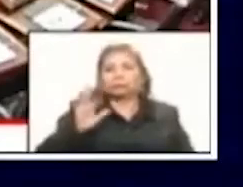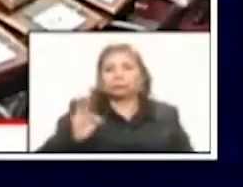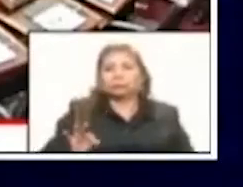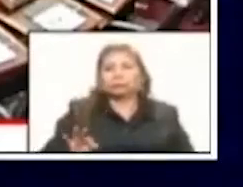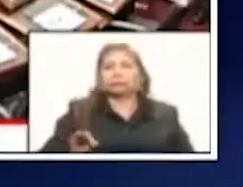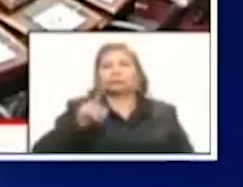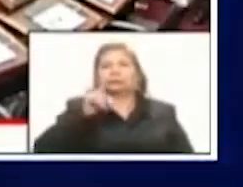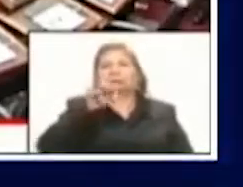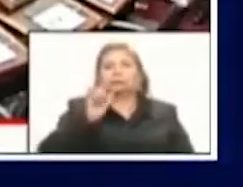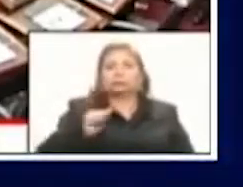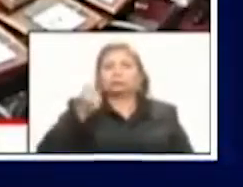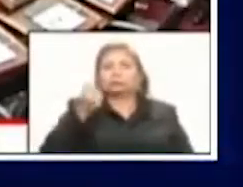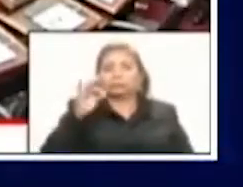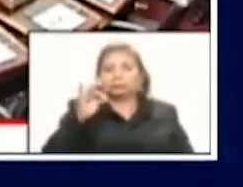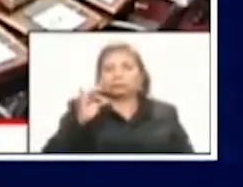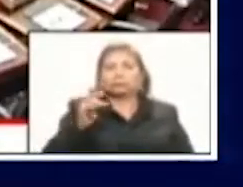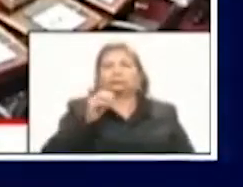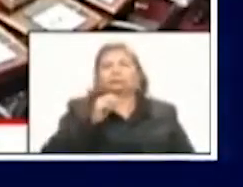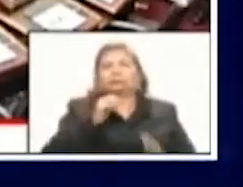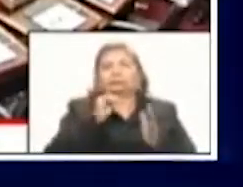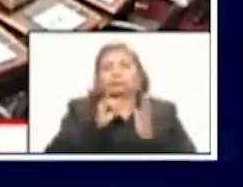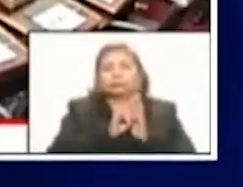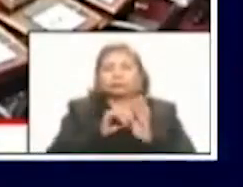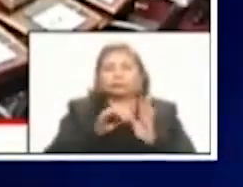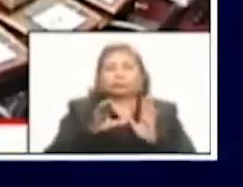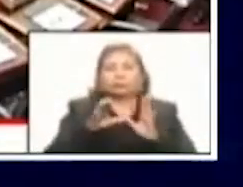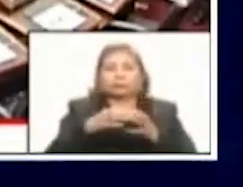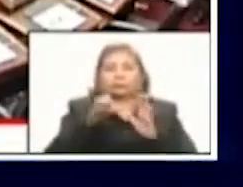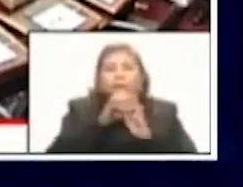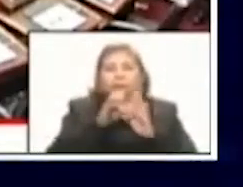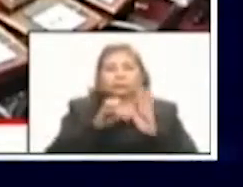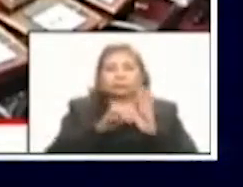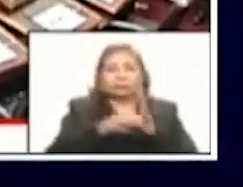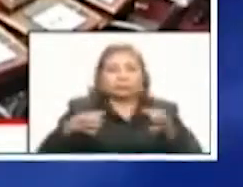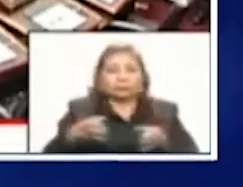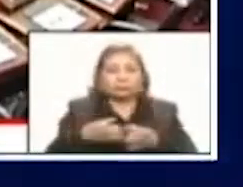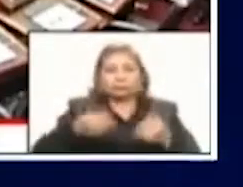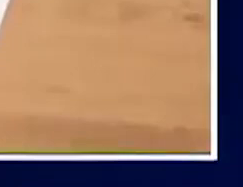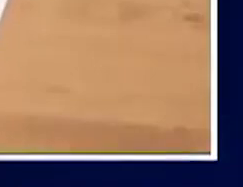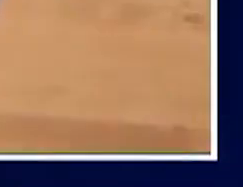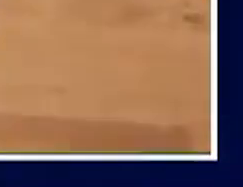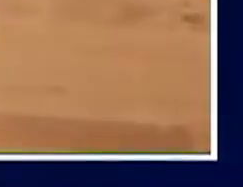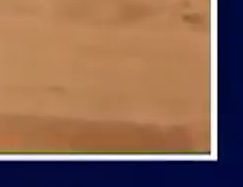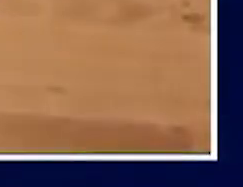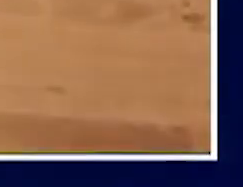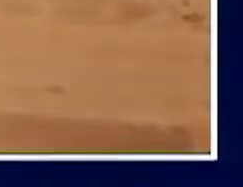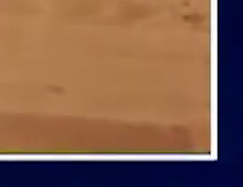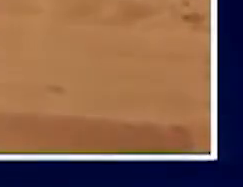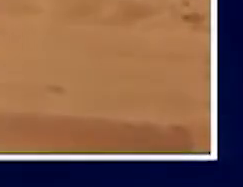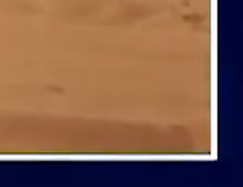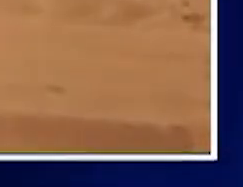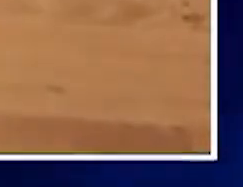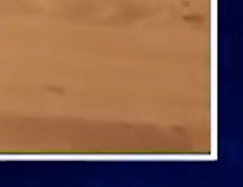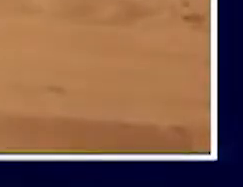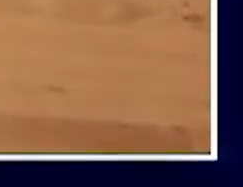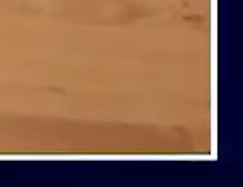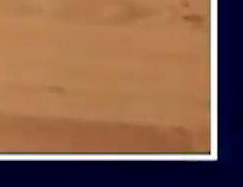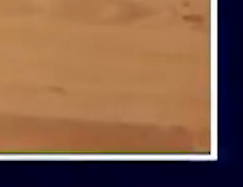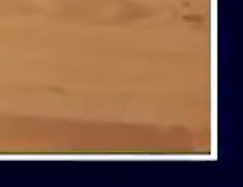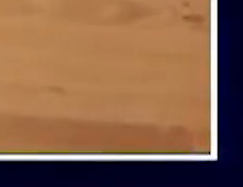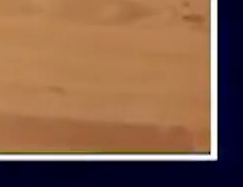logró su objetivo, tiene ahí una curul libre. ¿Quién sería quien tome su lugar Bueno, habría que